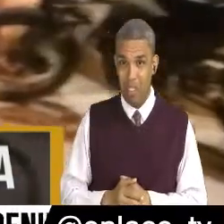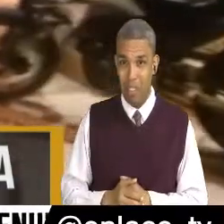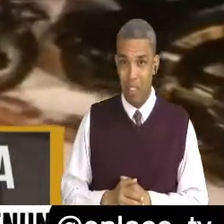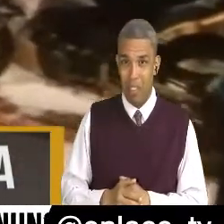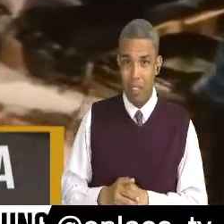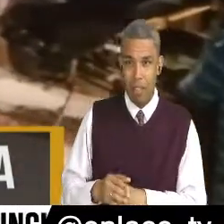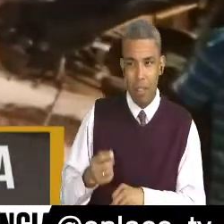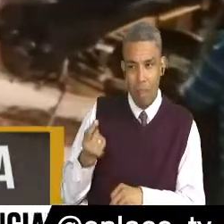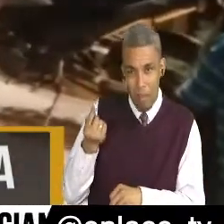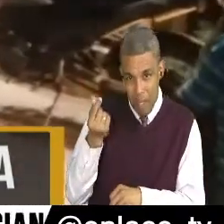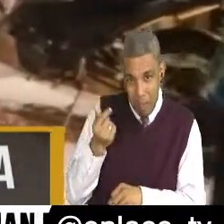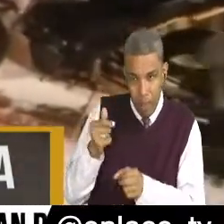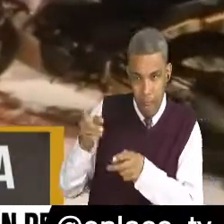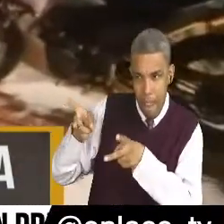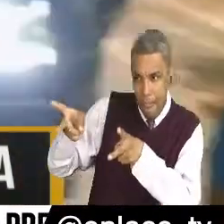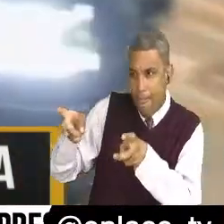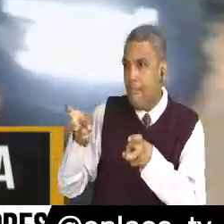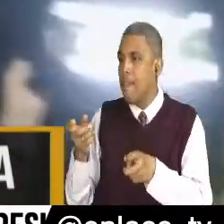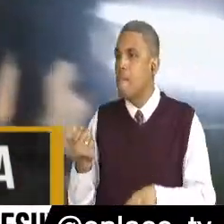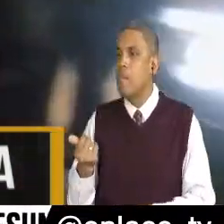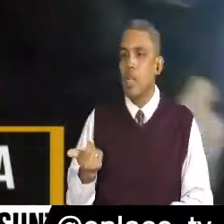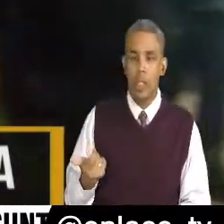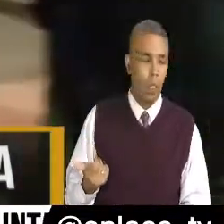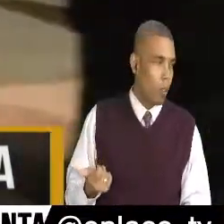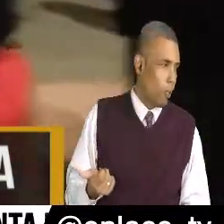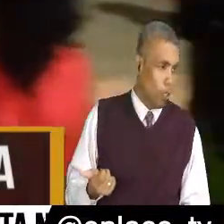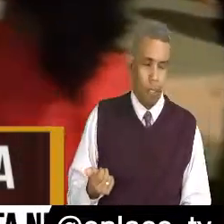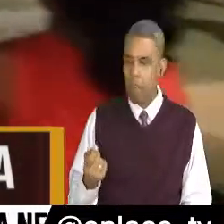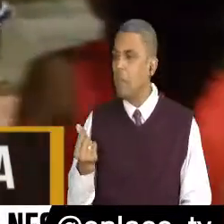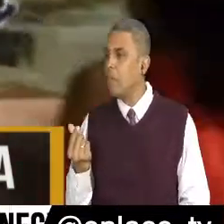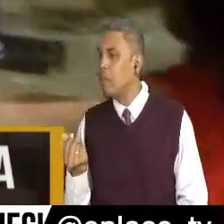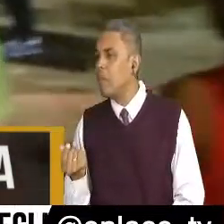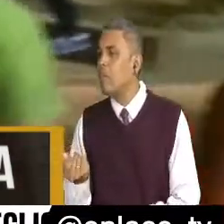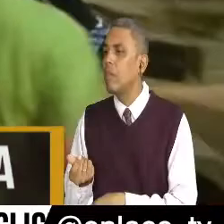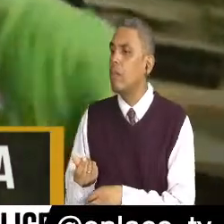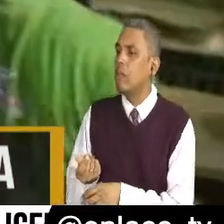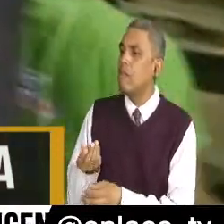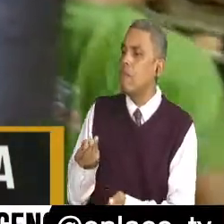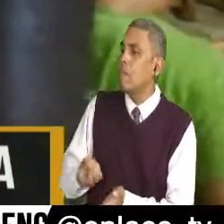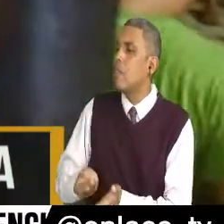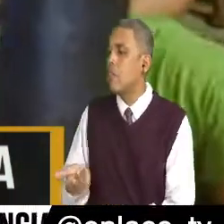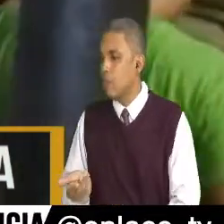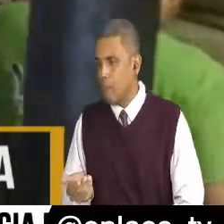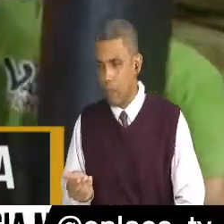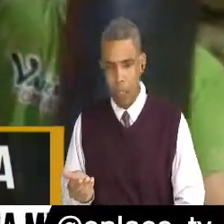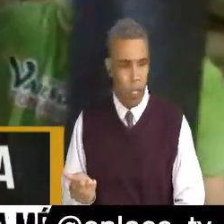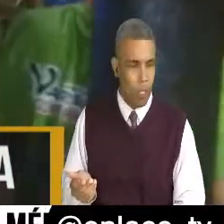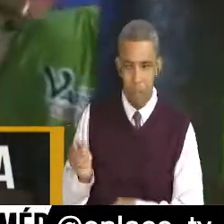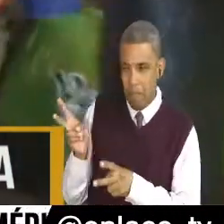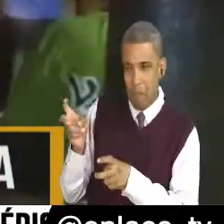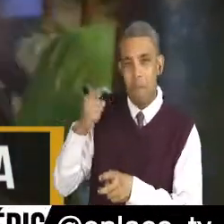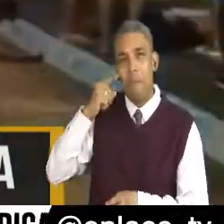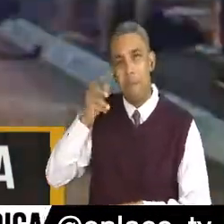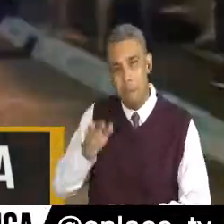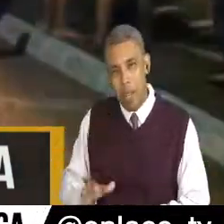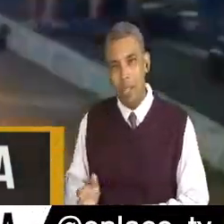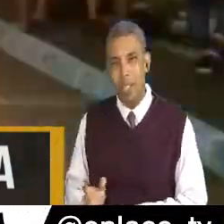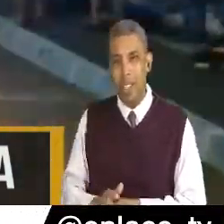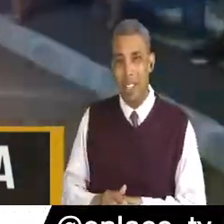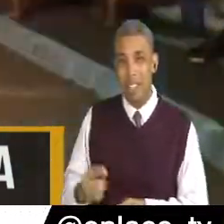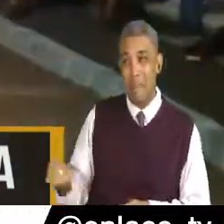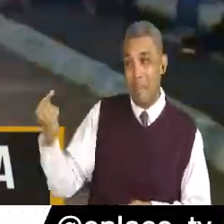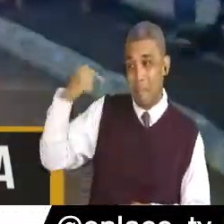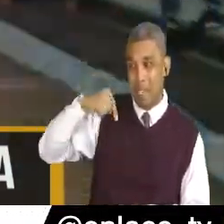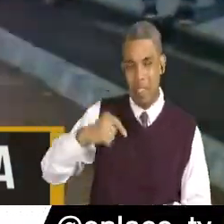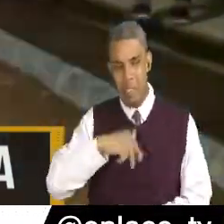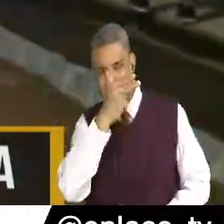estaba cometiendo en estos lugares, un delito muy circundante pues en esta zona. ¿Qué delito, Mario? Especialmente el